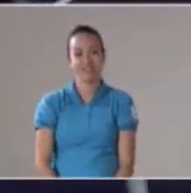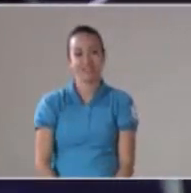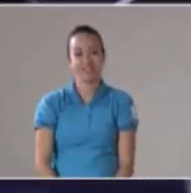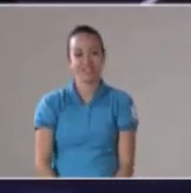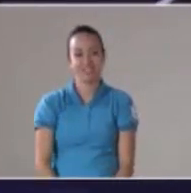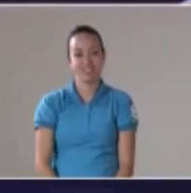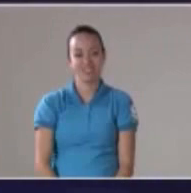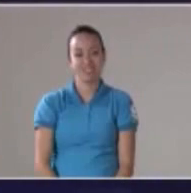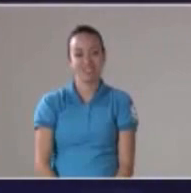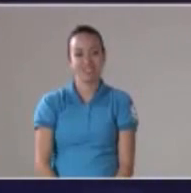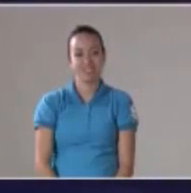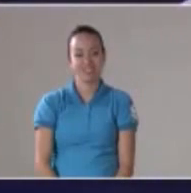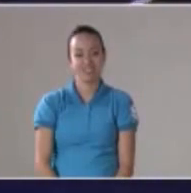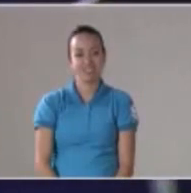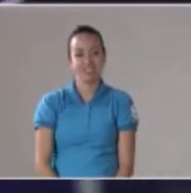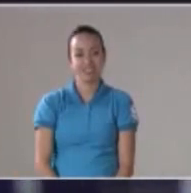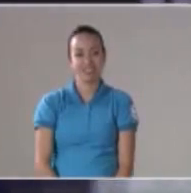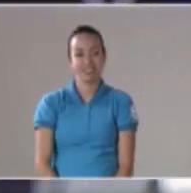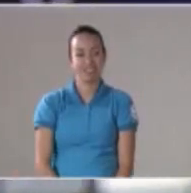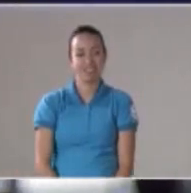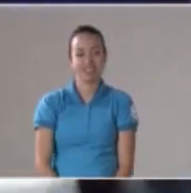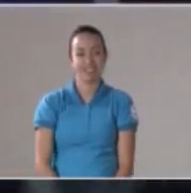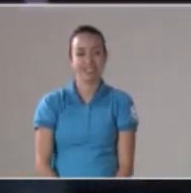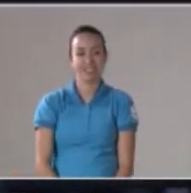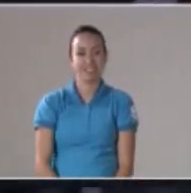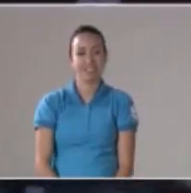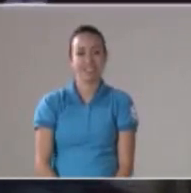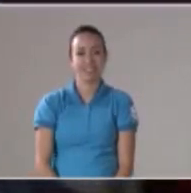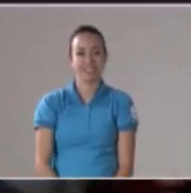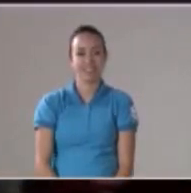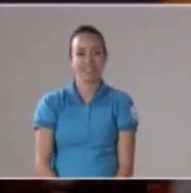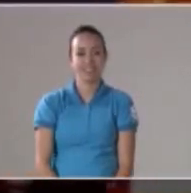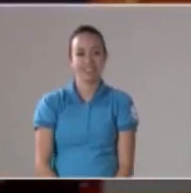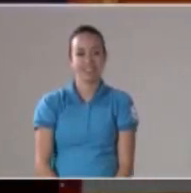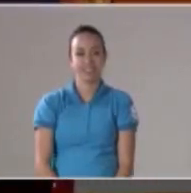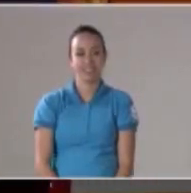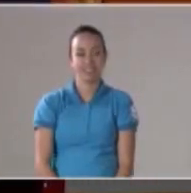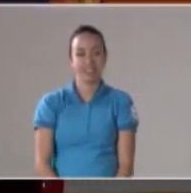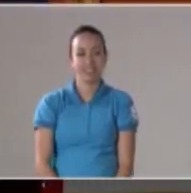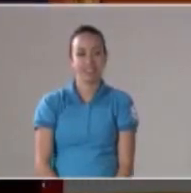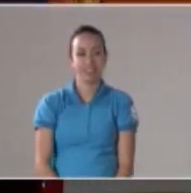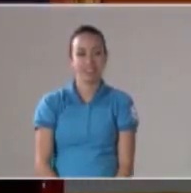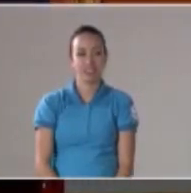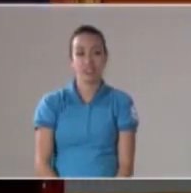Peleito. No. Ok. ¿Se da